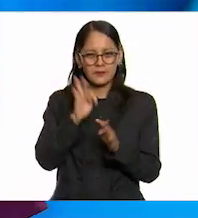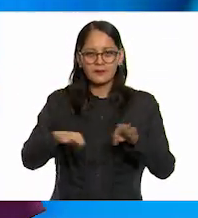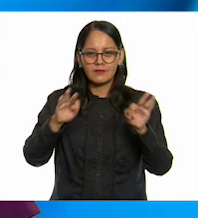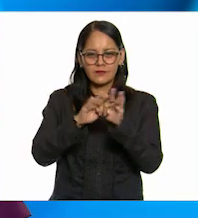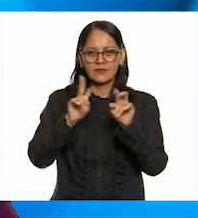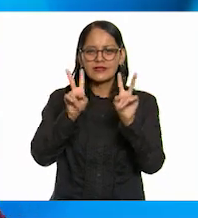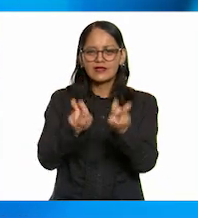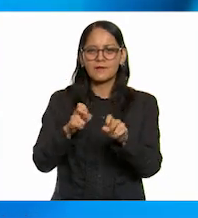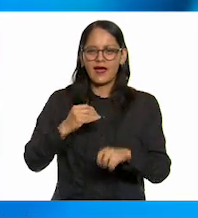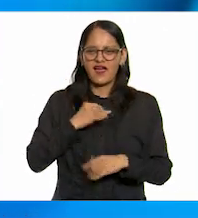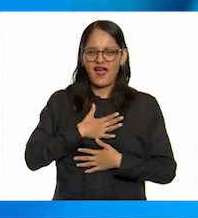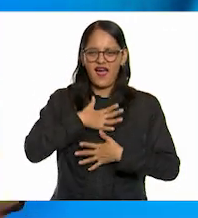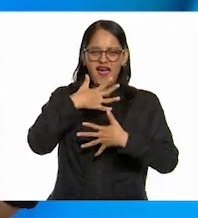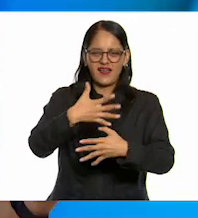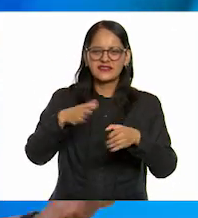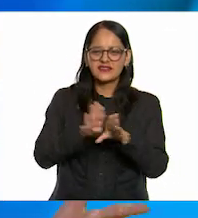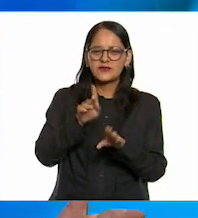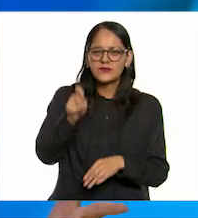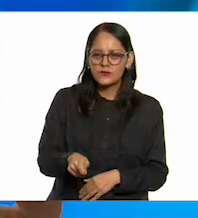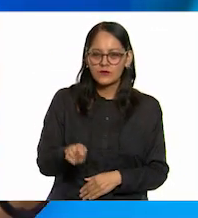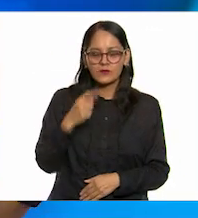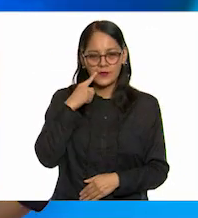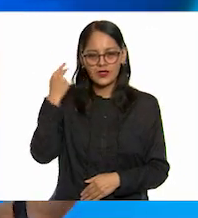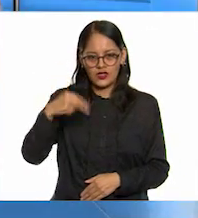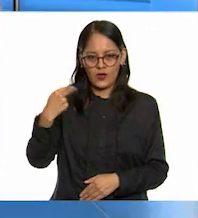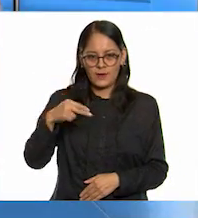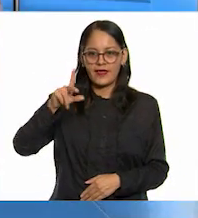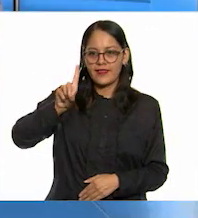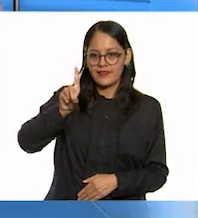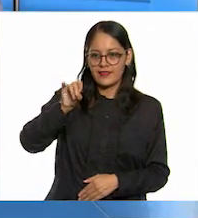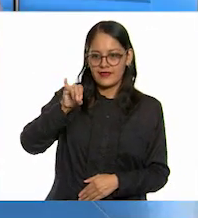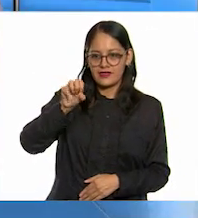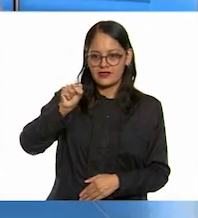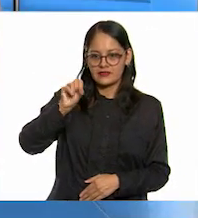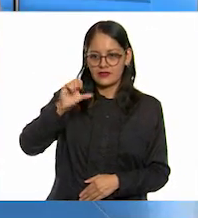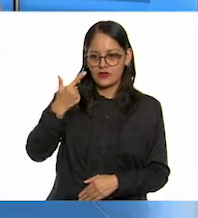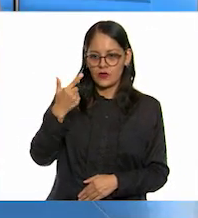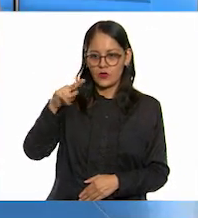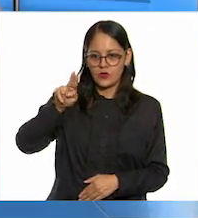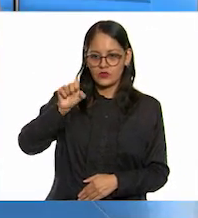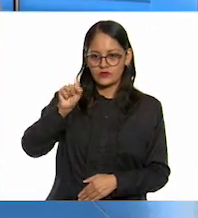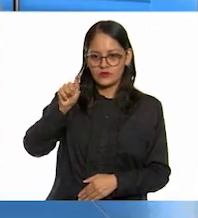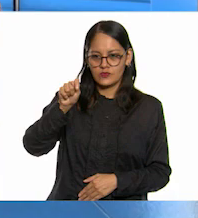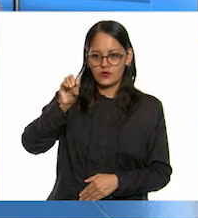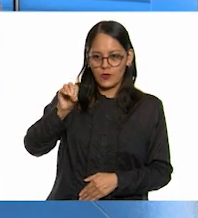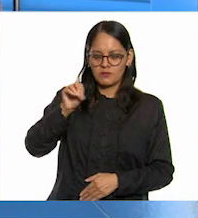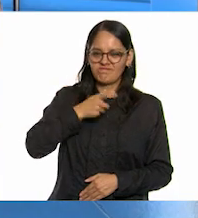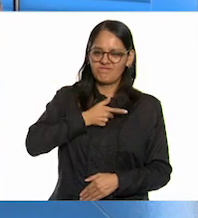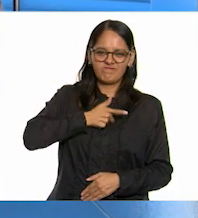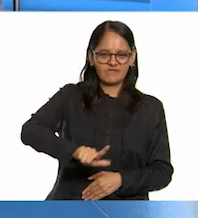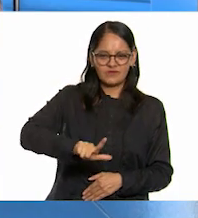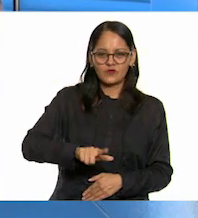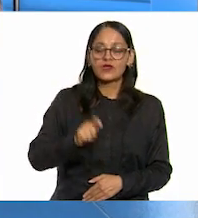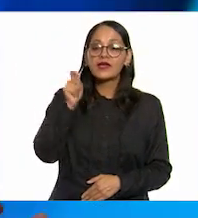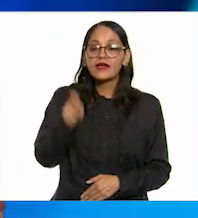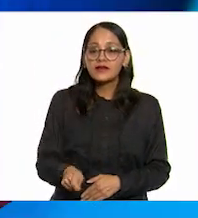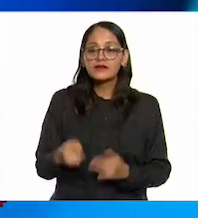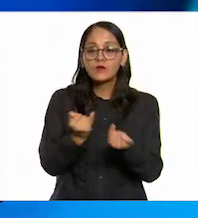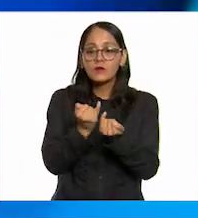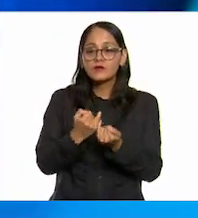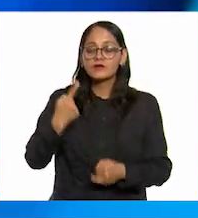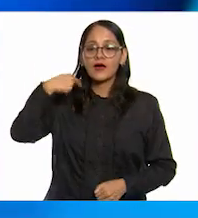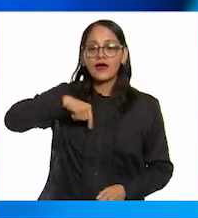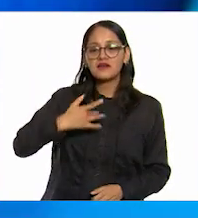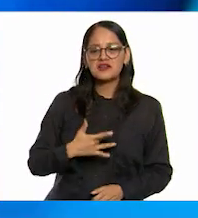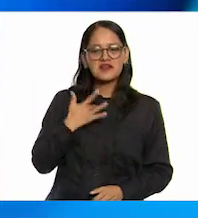esta emoción del asco, que se llama el disgusto. El disgusto es un sentimiento que